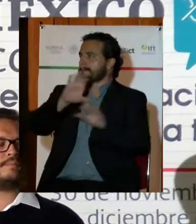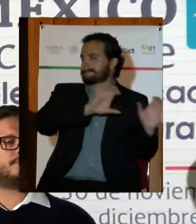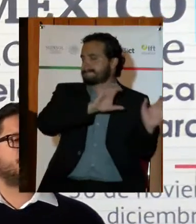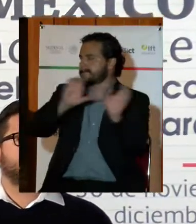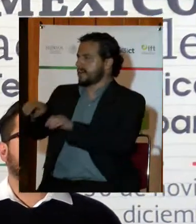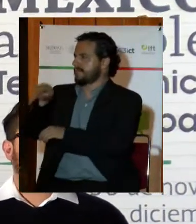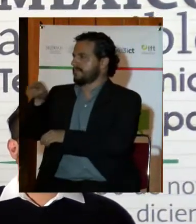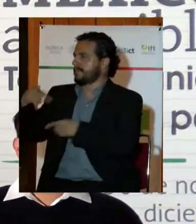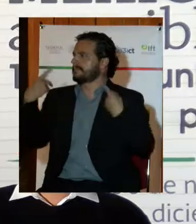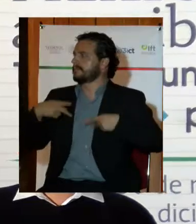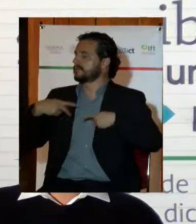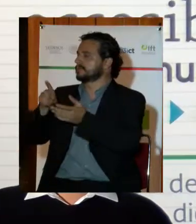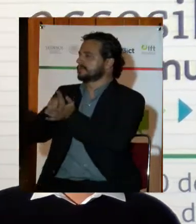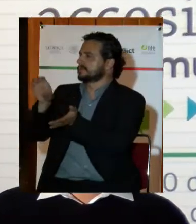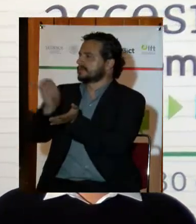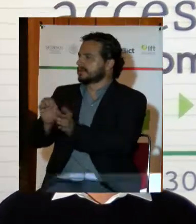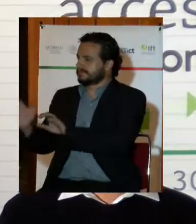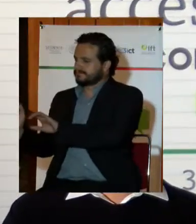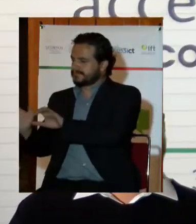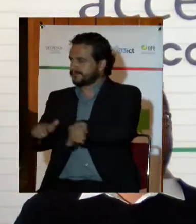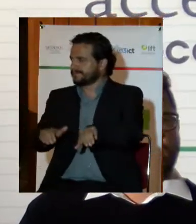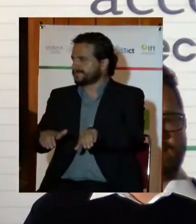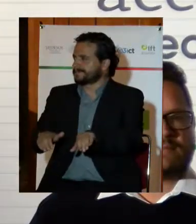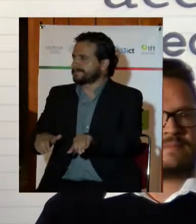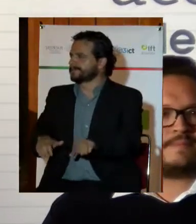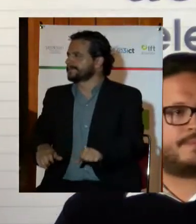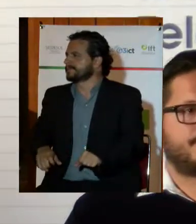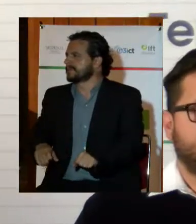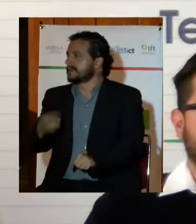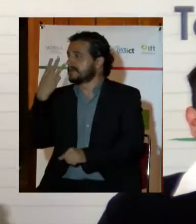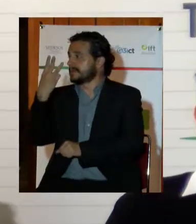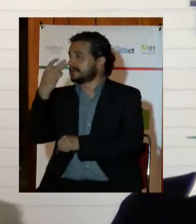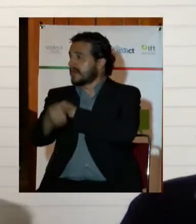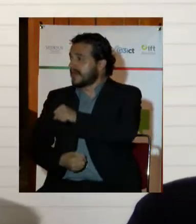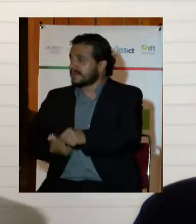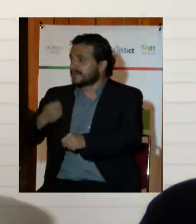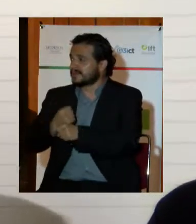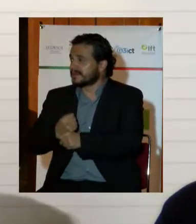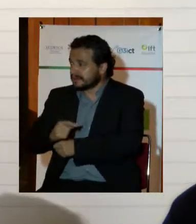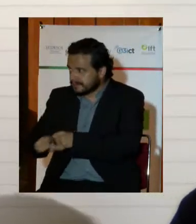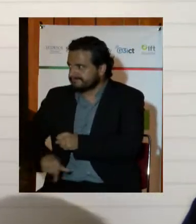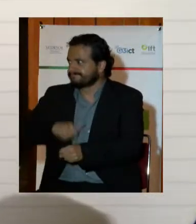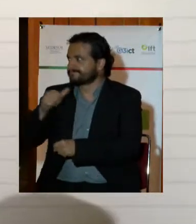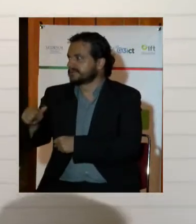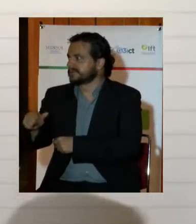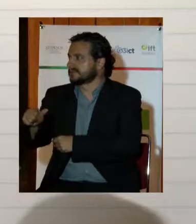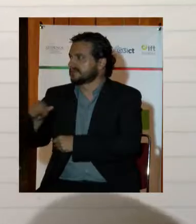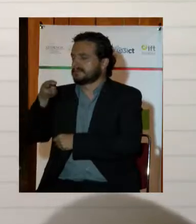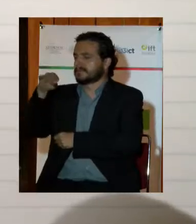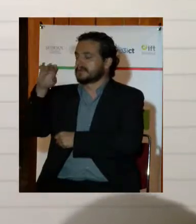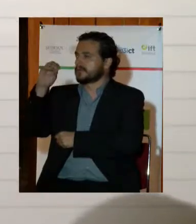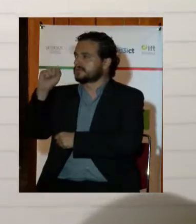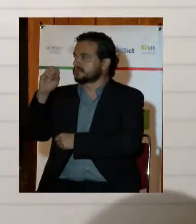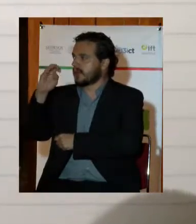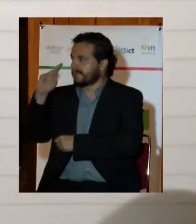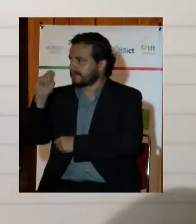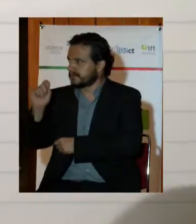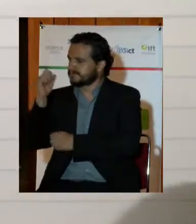al tema de la accesibilidad. Y 3 años después, Microsoft publicó su política de